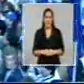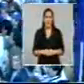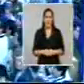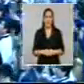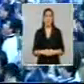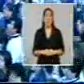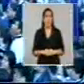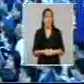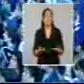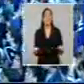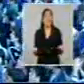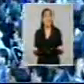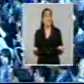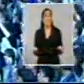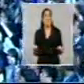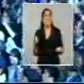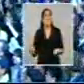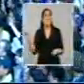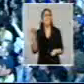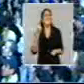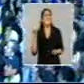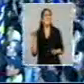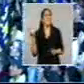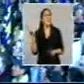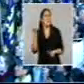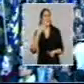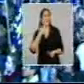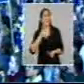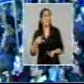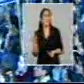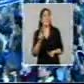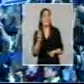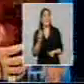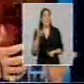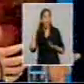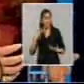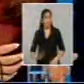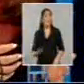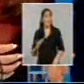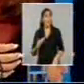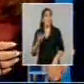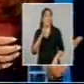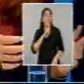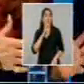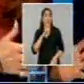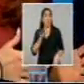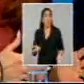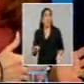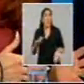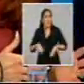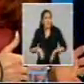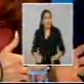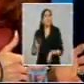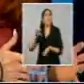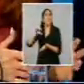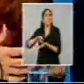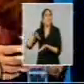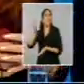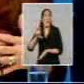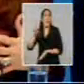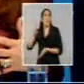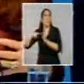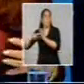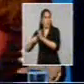tal vez muchas veces no se comprenda, pero yo que soy una mujer que nació en la provincia de Buenos Aires, pero